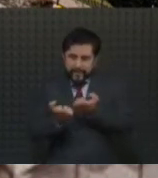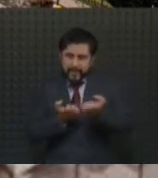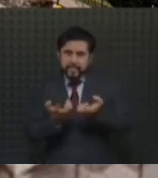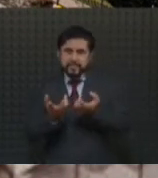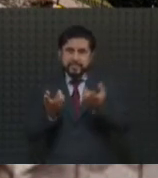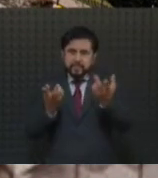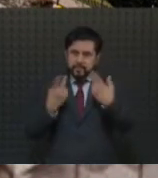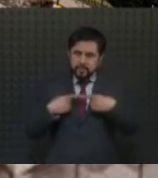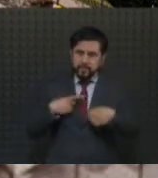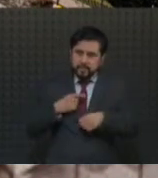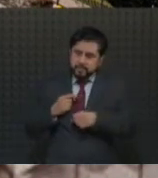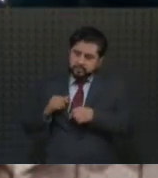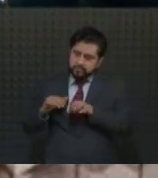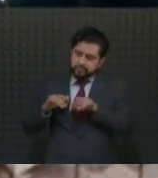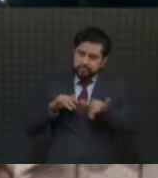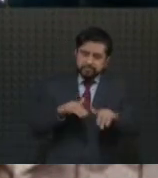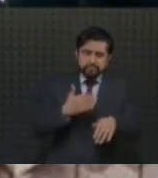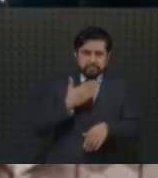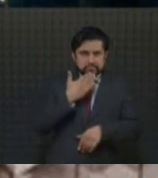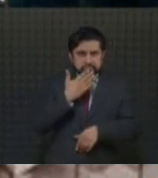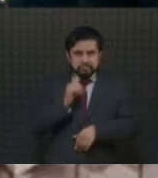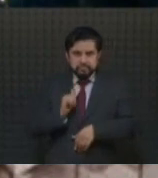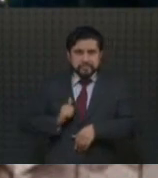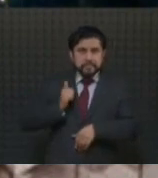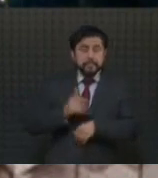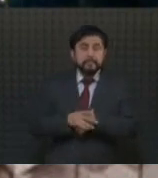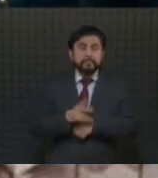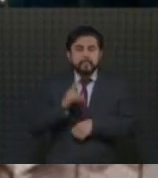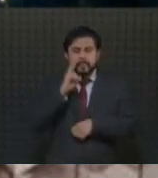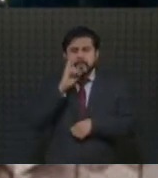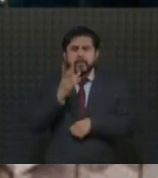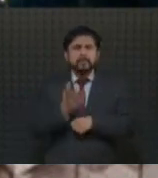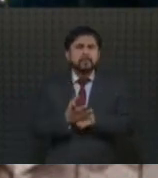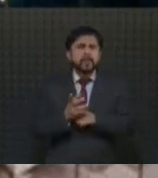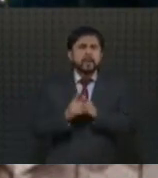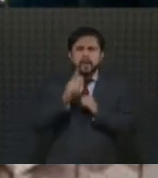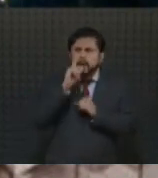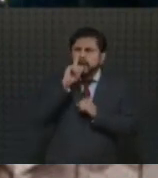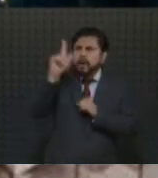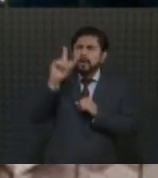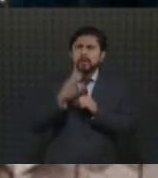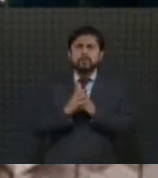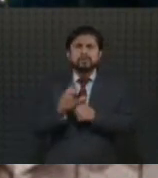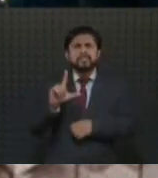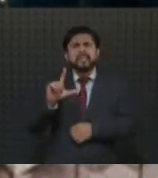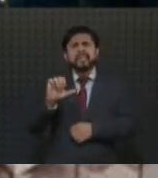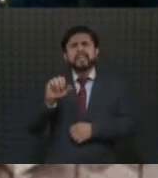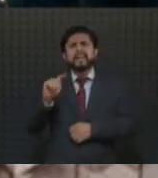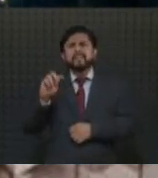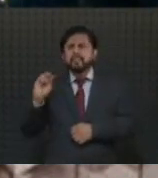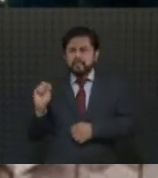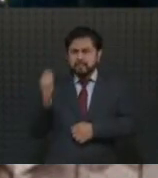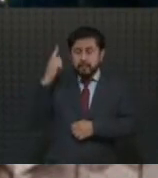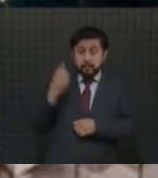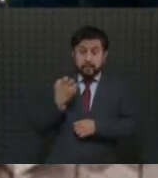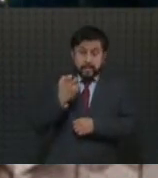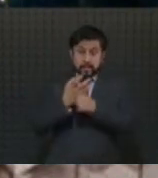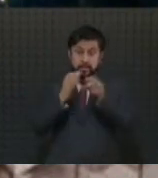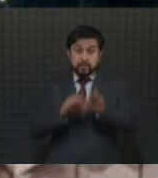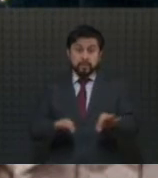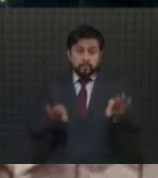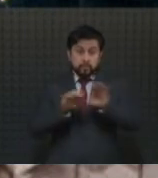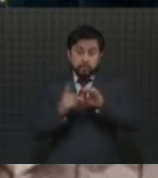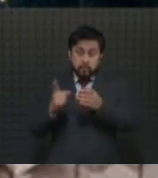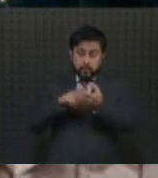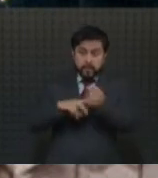los que vienen y lo ocupan. Adelante. La iluminación con LEDs, otra vez aquí la innovación y la sostenibilidad del